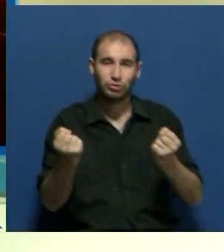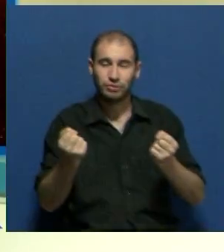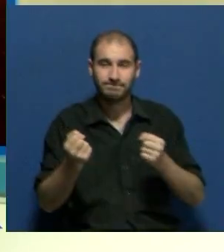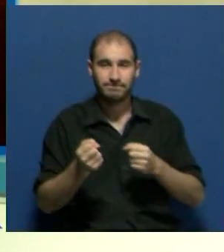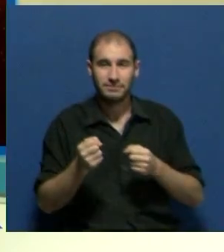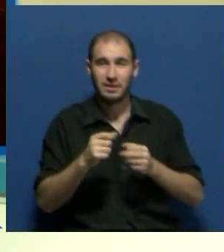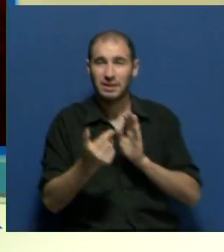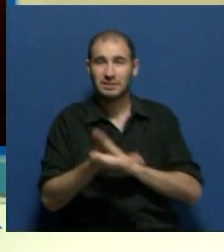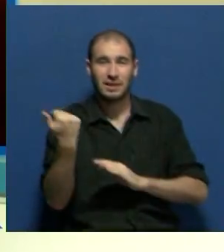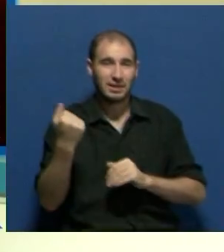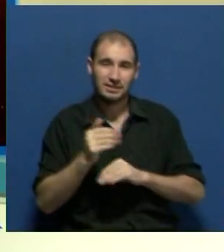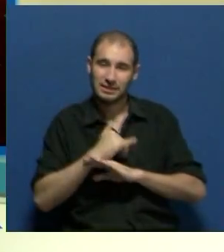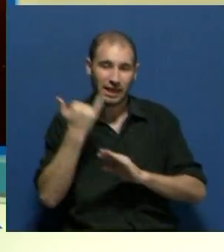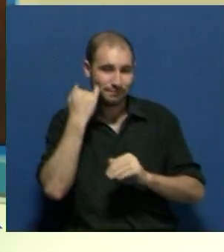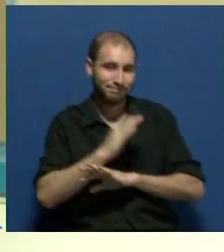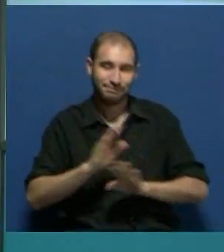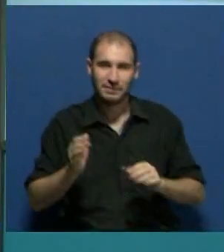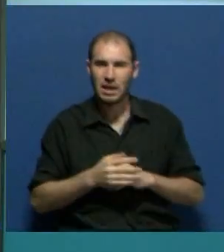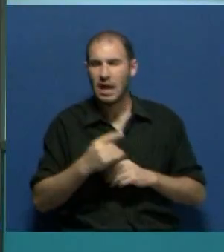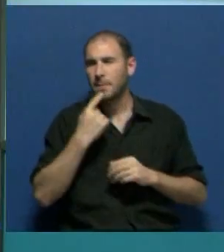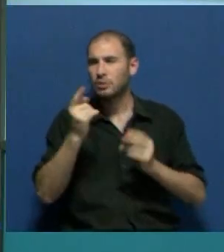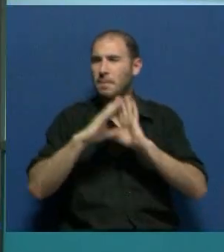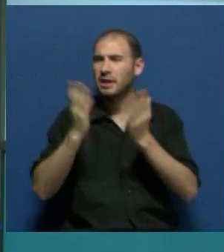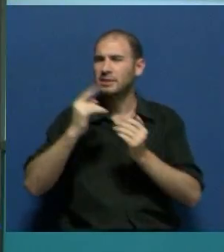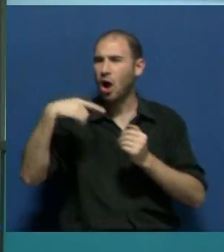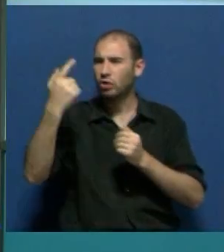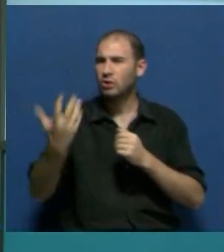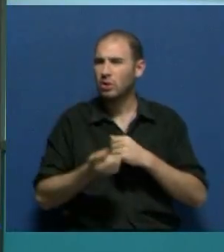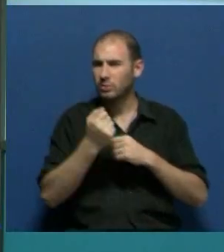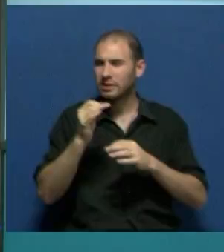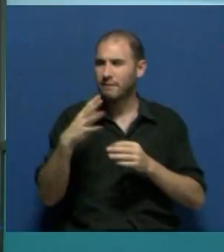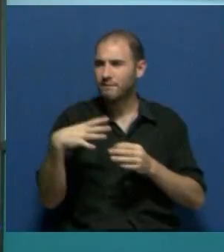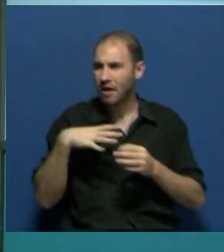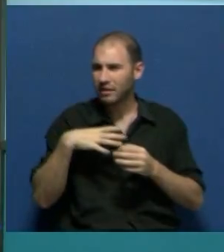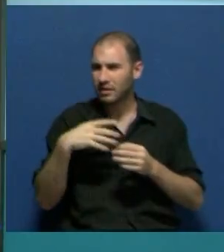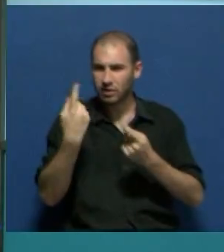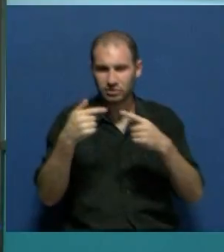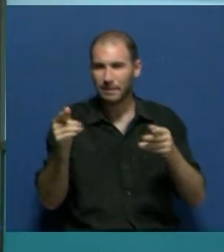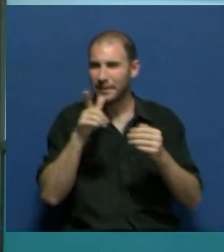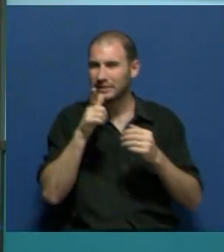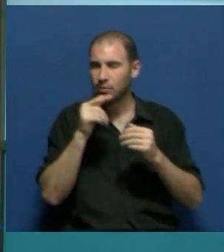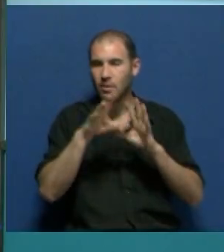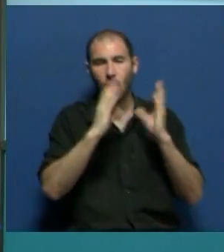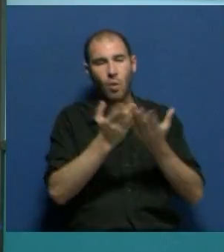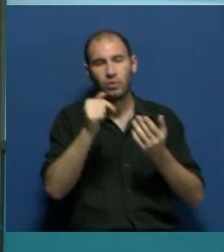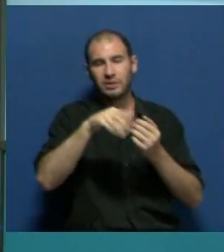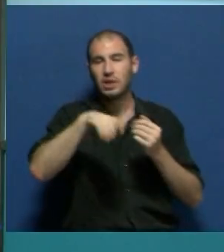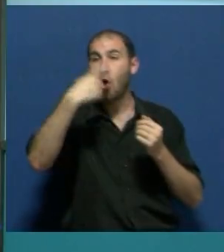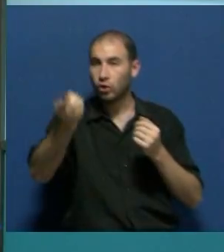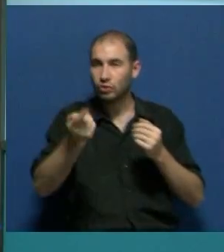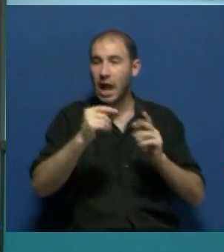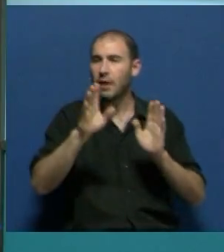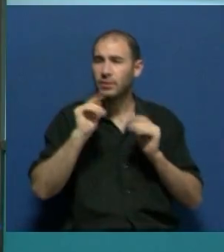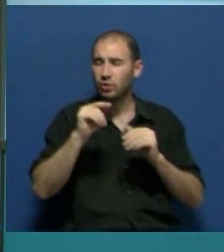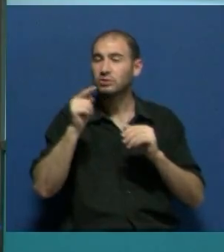momento de se acabó lo que se daba. Claro, ¿Hay muchos otros planetas que se han descubierto que tengan estas características, digamos, fuera de este sistema planetario? ¿Otros que también